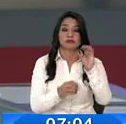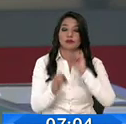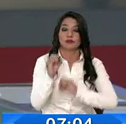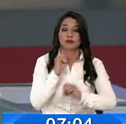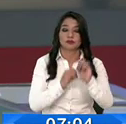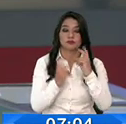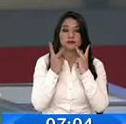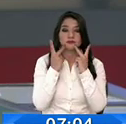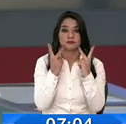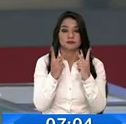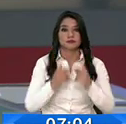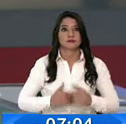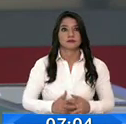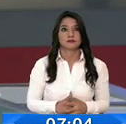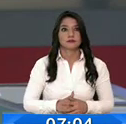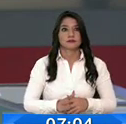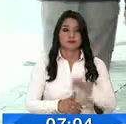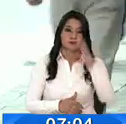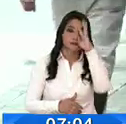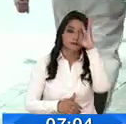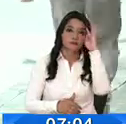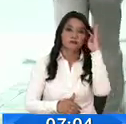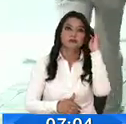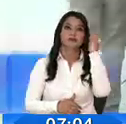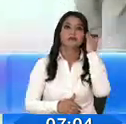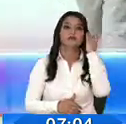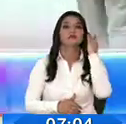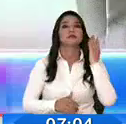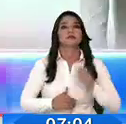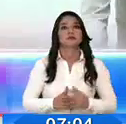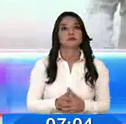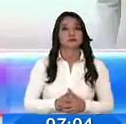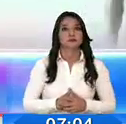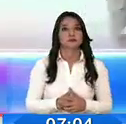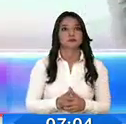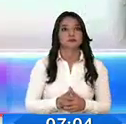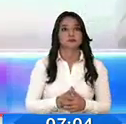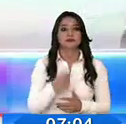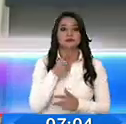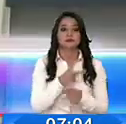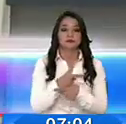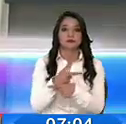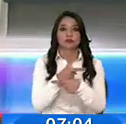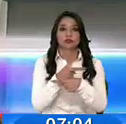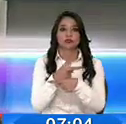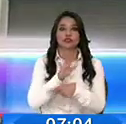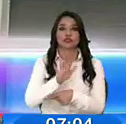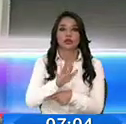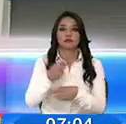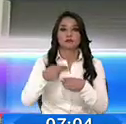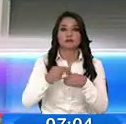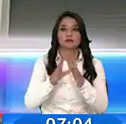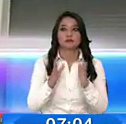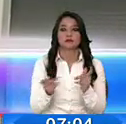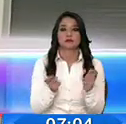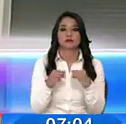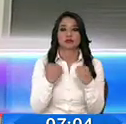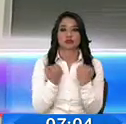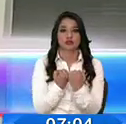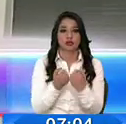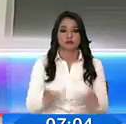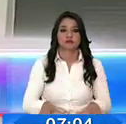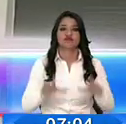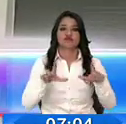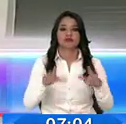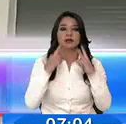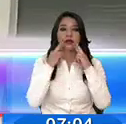octubre con el argumento de que es legítimo que el consejo de participación ciudadana y control social entregue